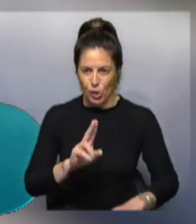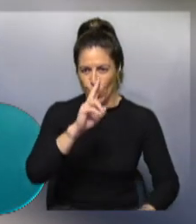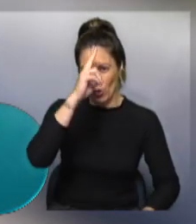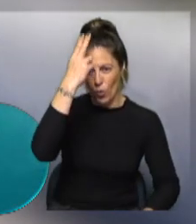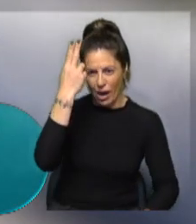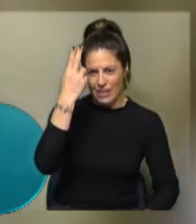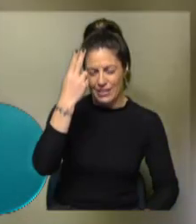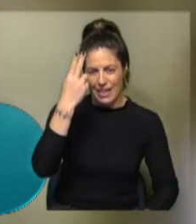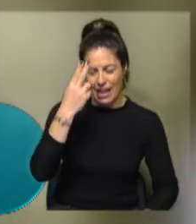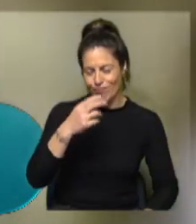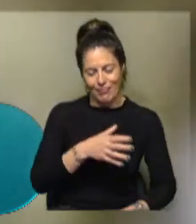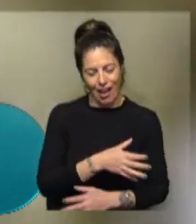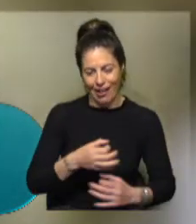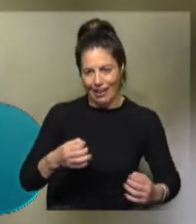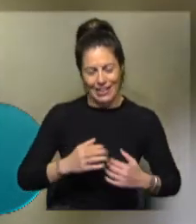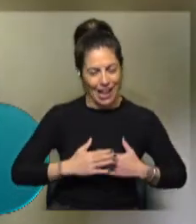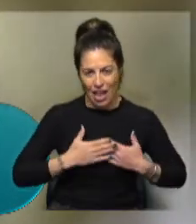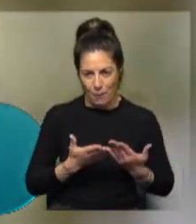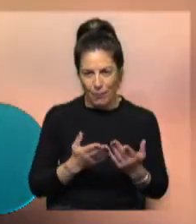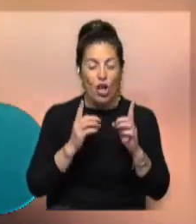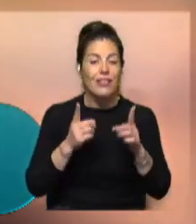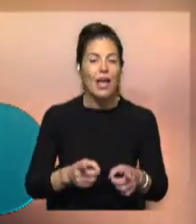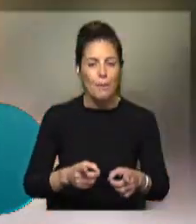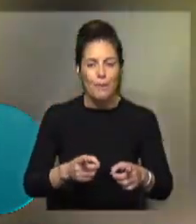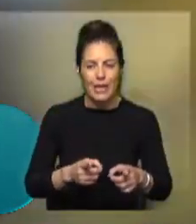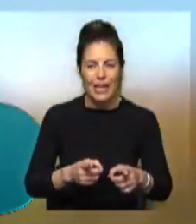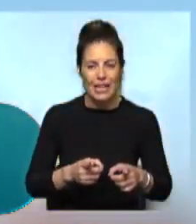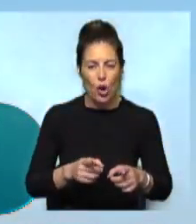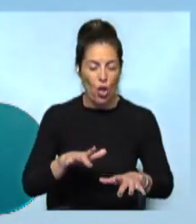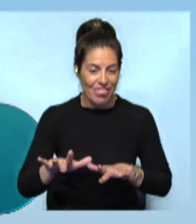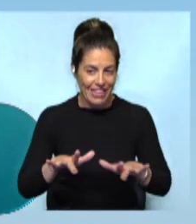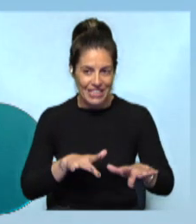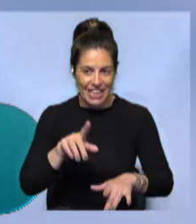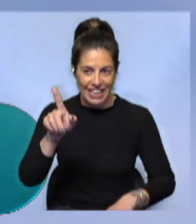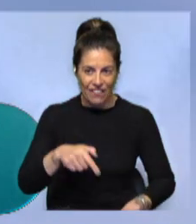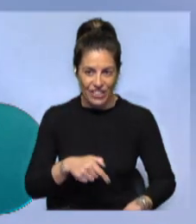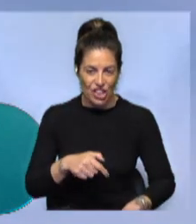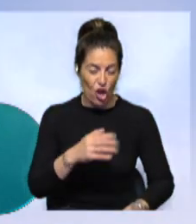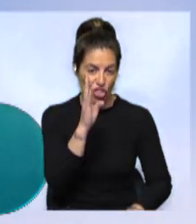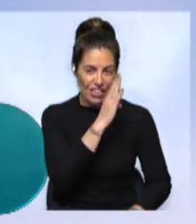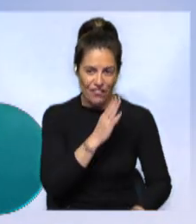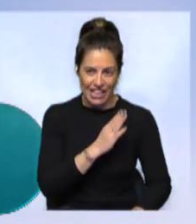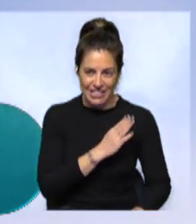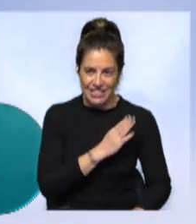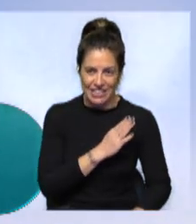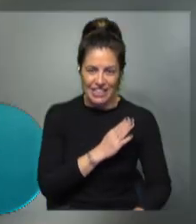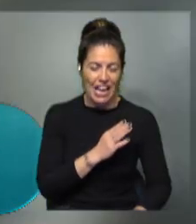y es una genia, la adoramos, y vamos a contar también con un DJ que vino de Porto Alegre, de Brasil, así que